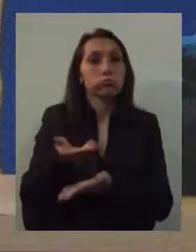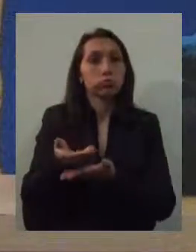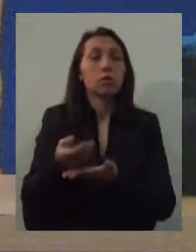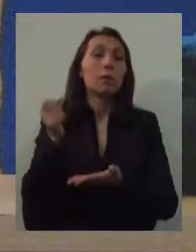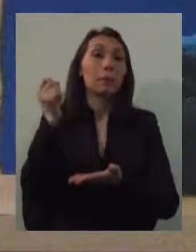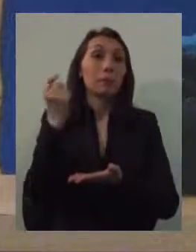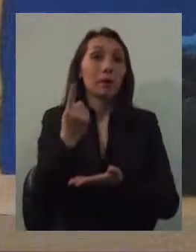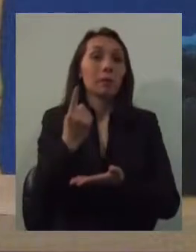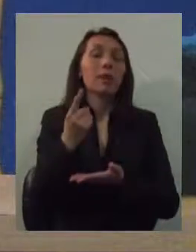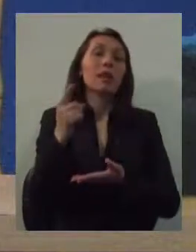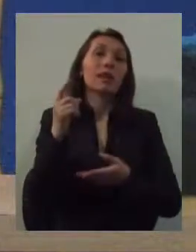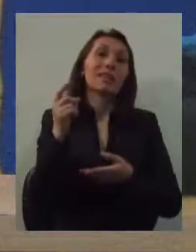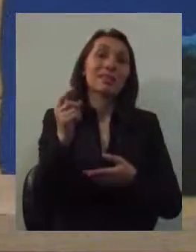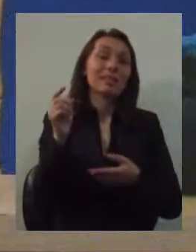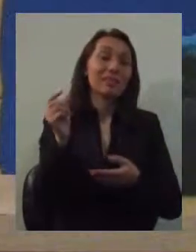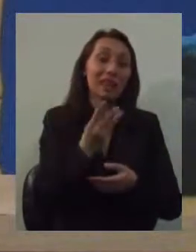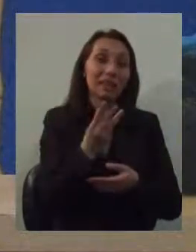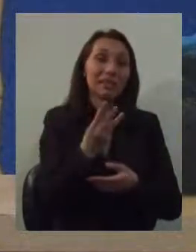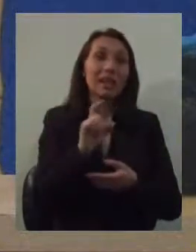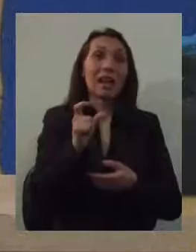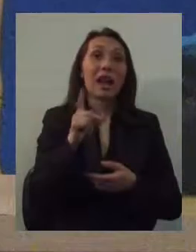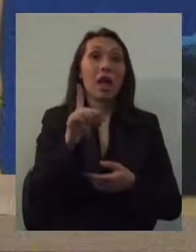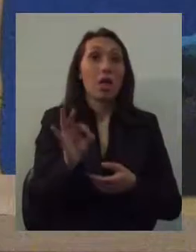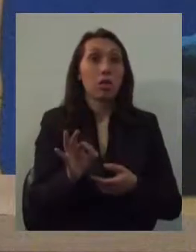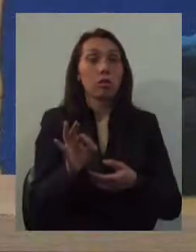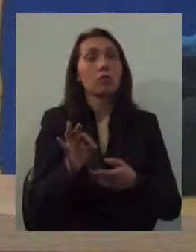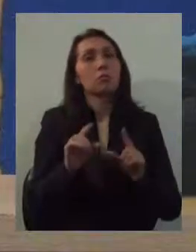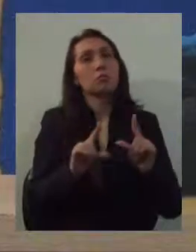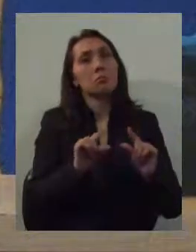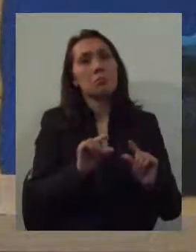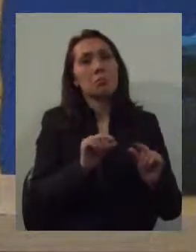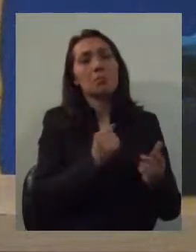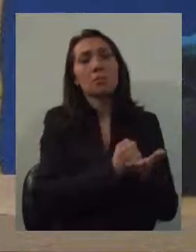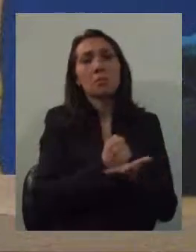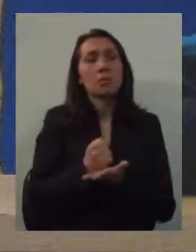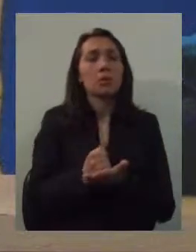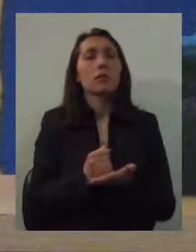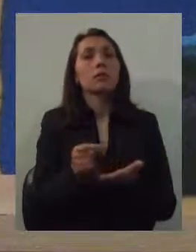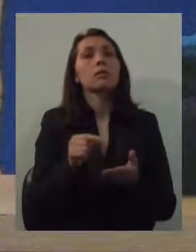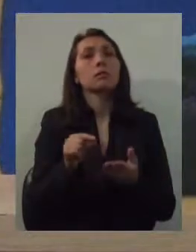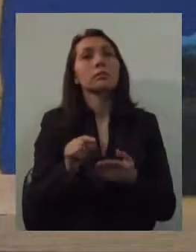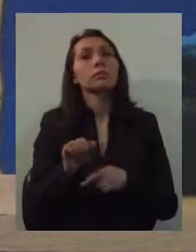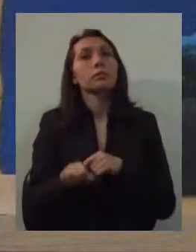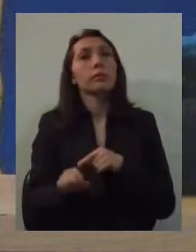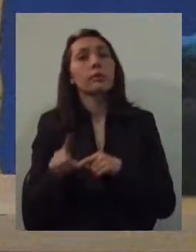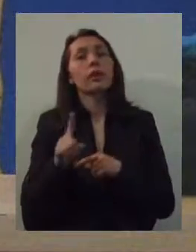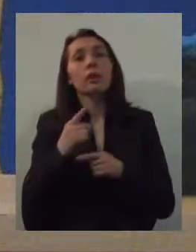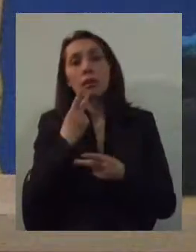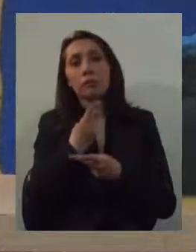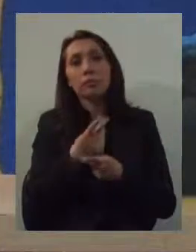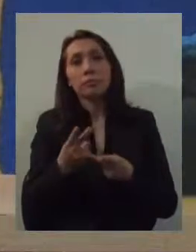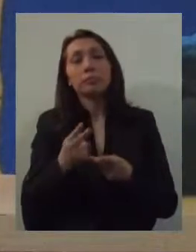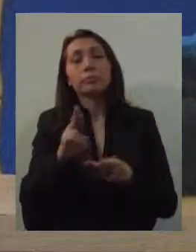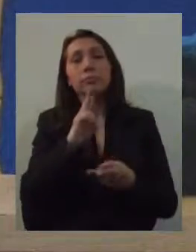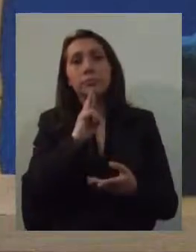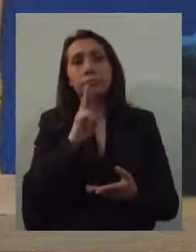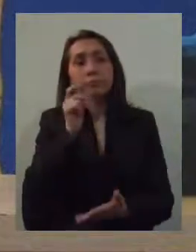primero y de tercer grado, actividades de mero trámite y probatorias y reconocimiento y ejecución de